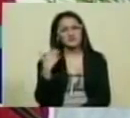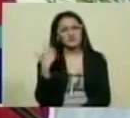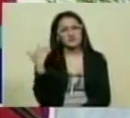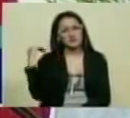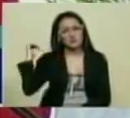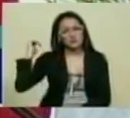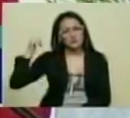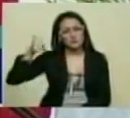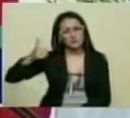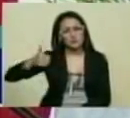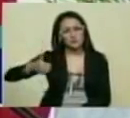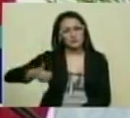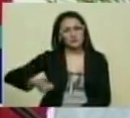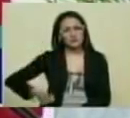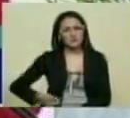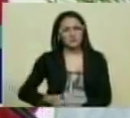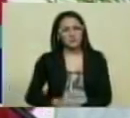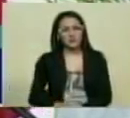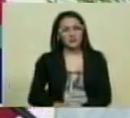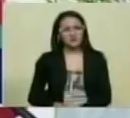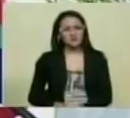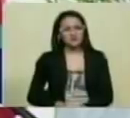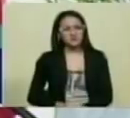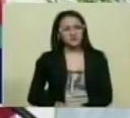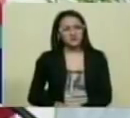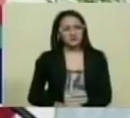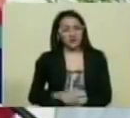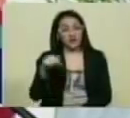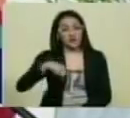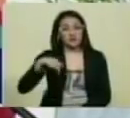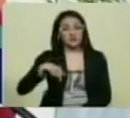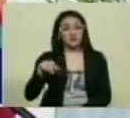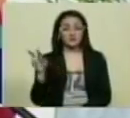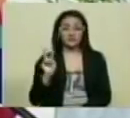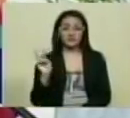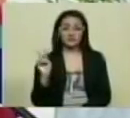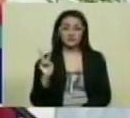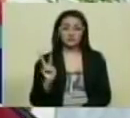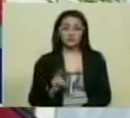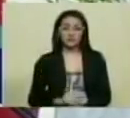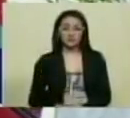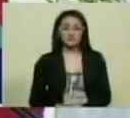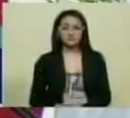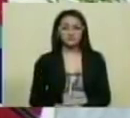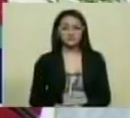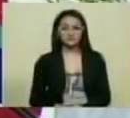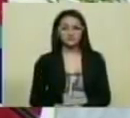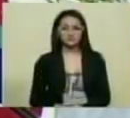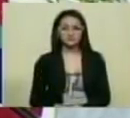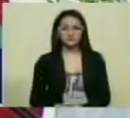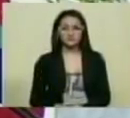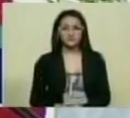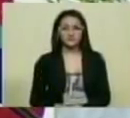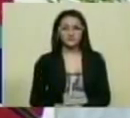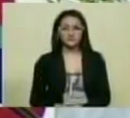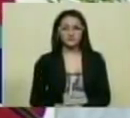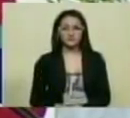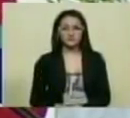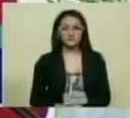durante muchísimos años aquí en Venezuela. Ya una vez que se habían ido